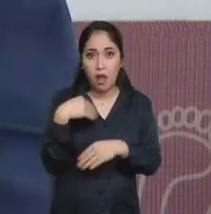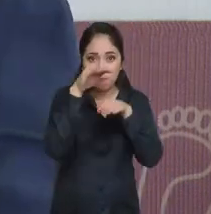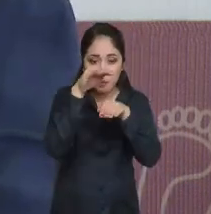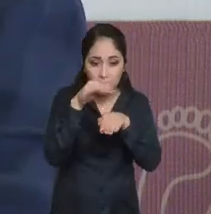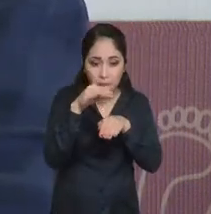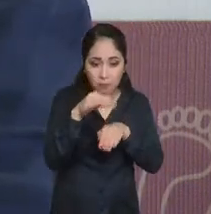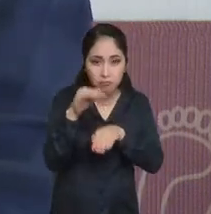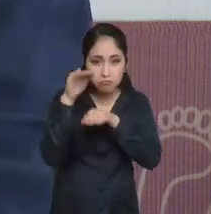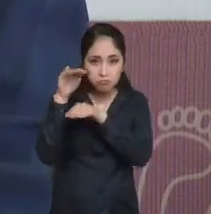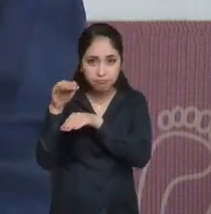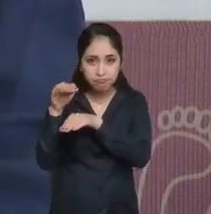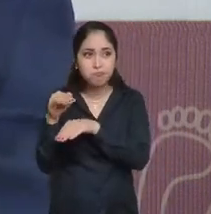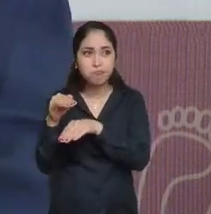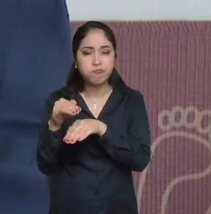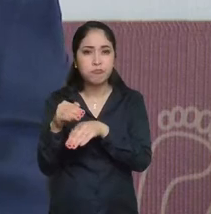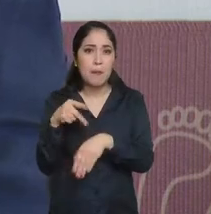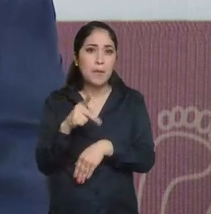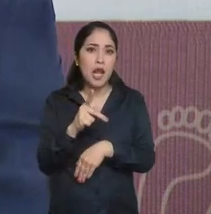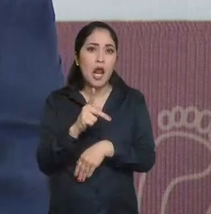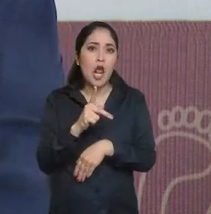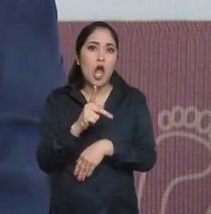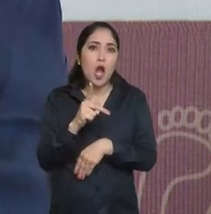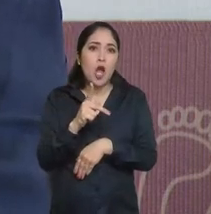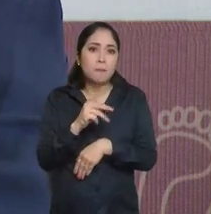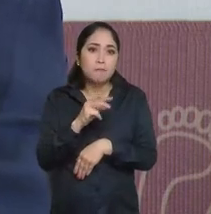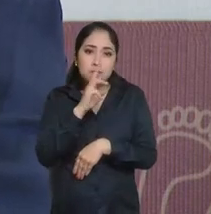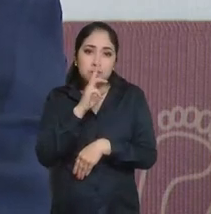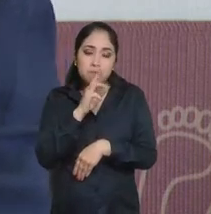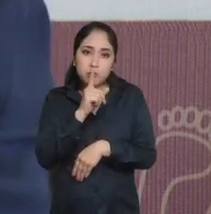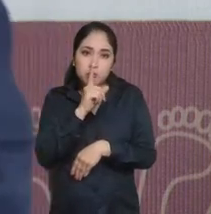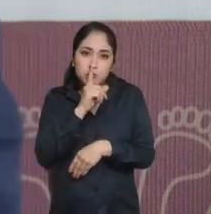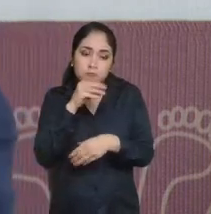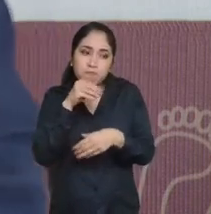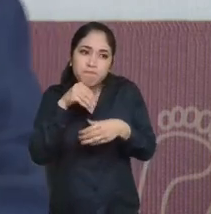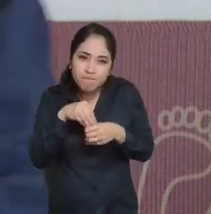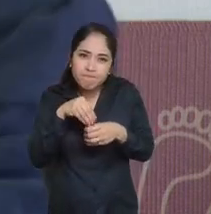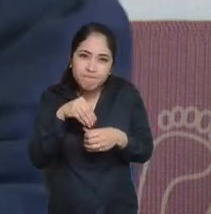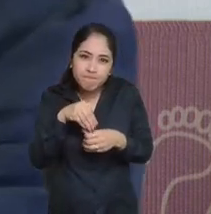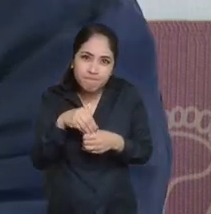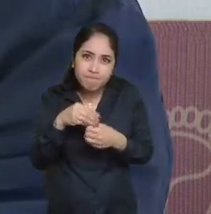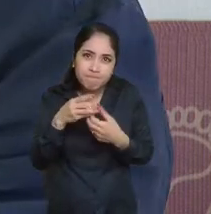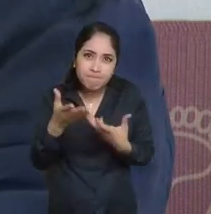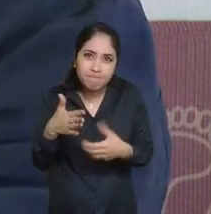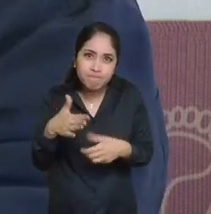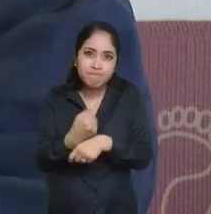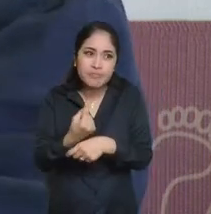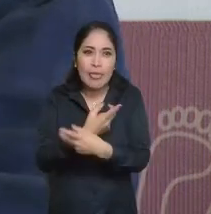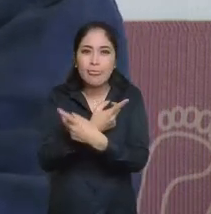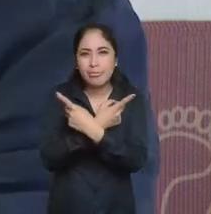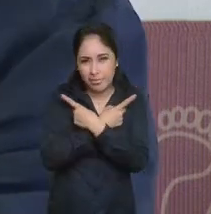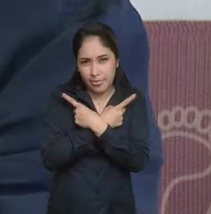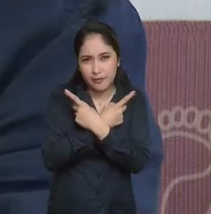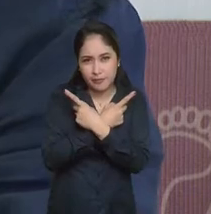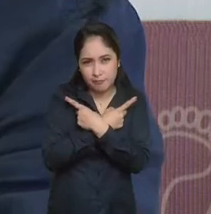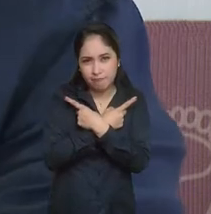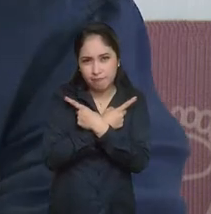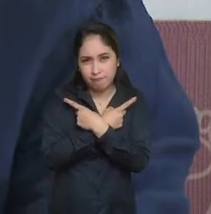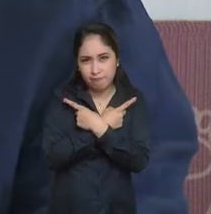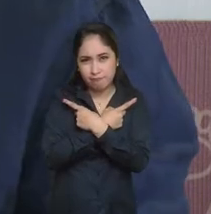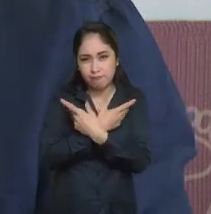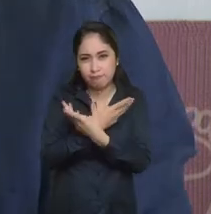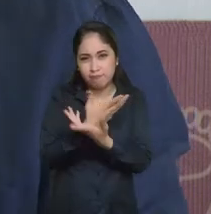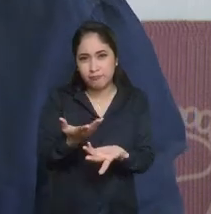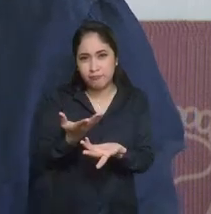muy reservados y cautelosos con esto, porque por un deber de dignidad y porque hemos querido tener una interlocución